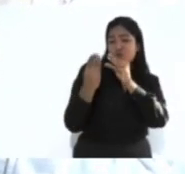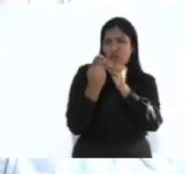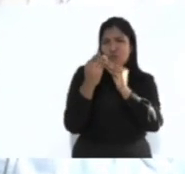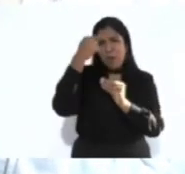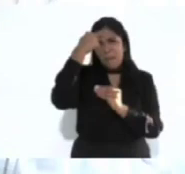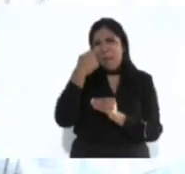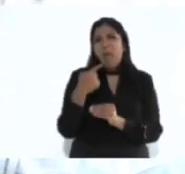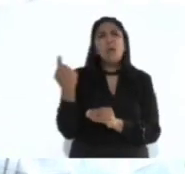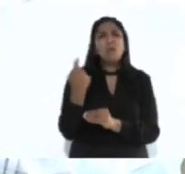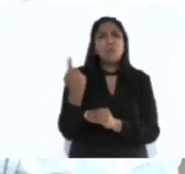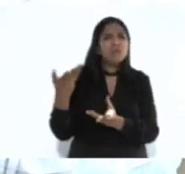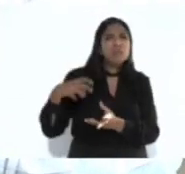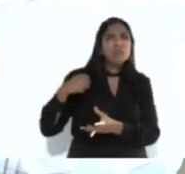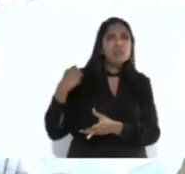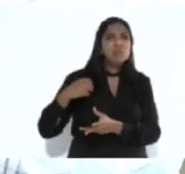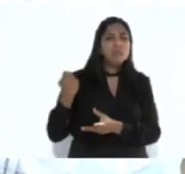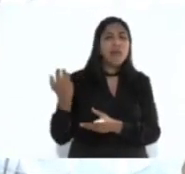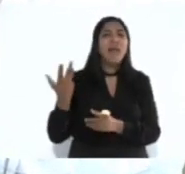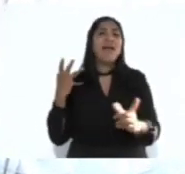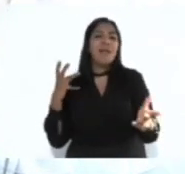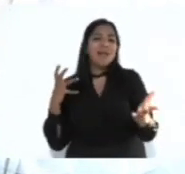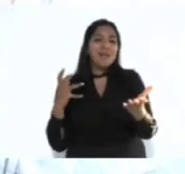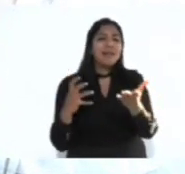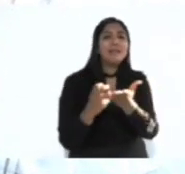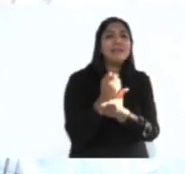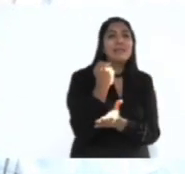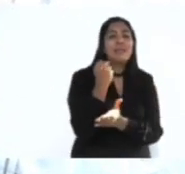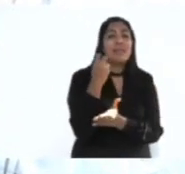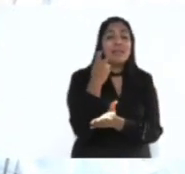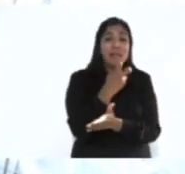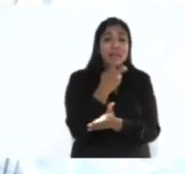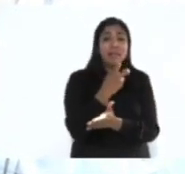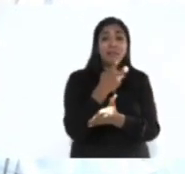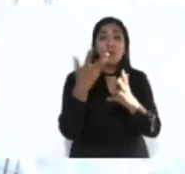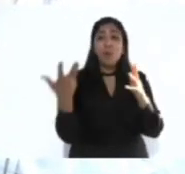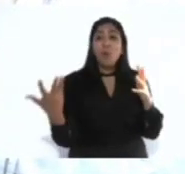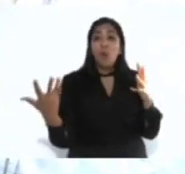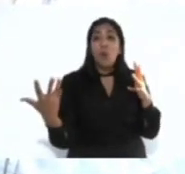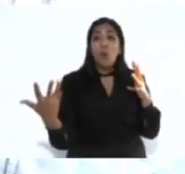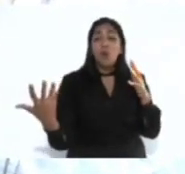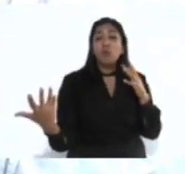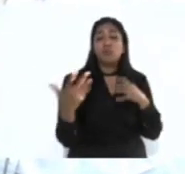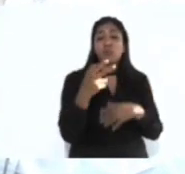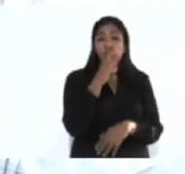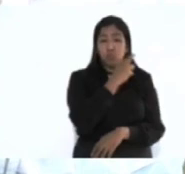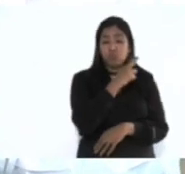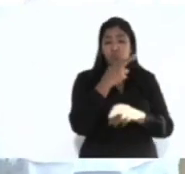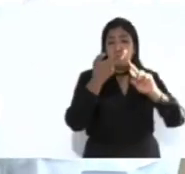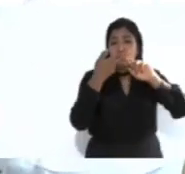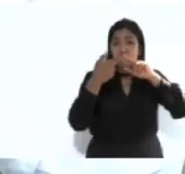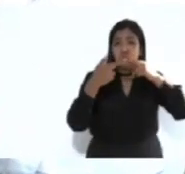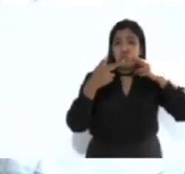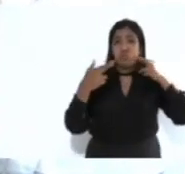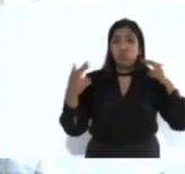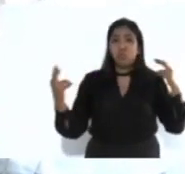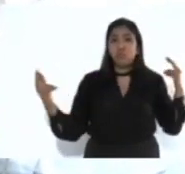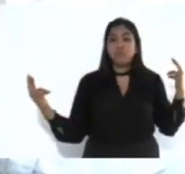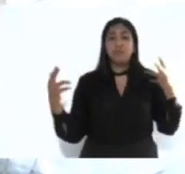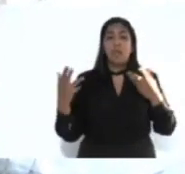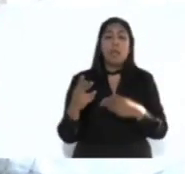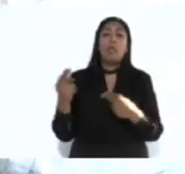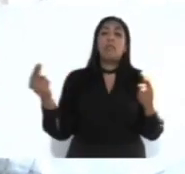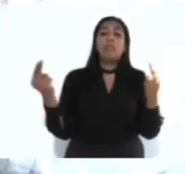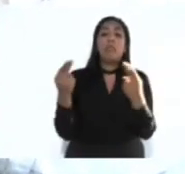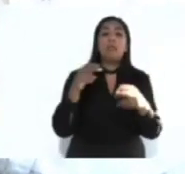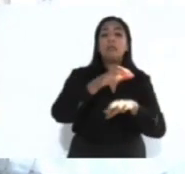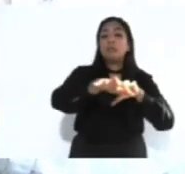forma oportuna una red de gran capacidad que cubra la necesidad de